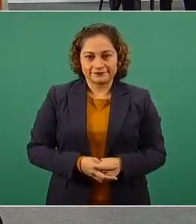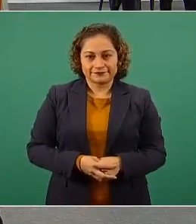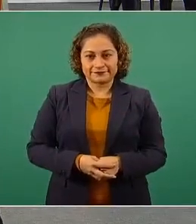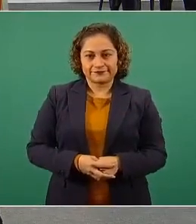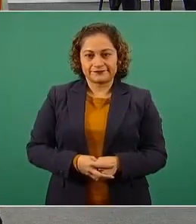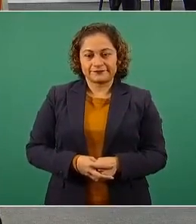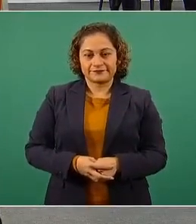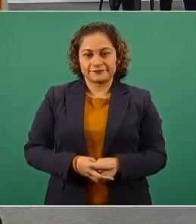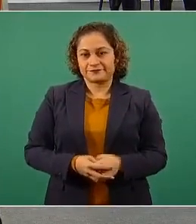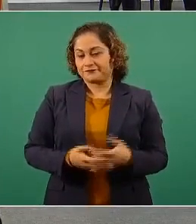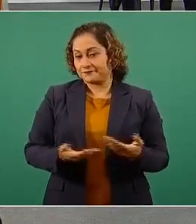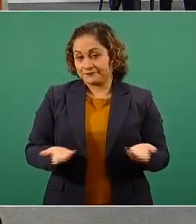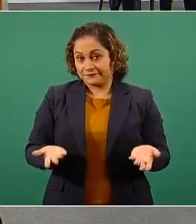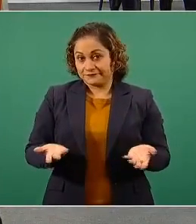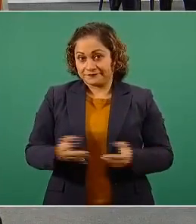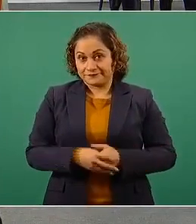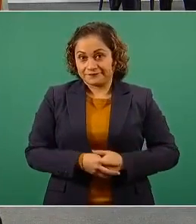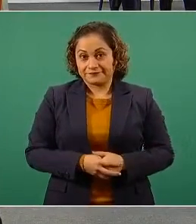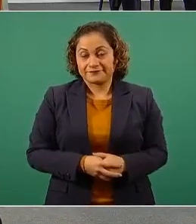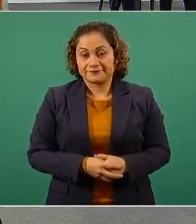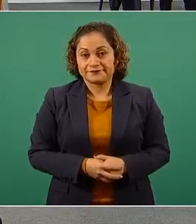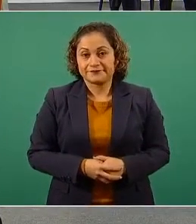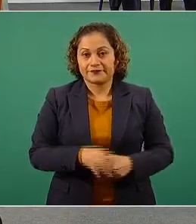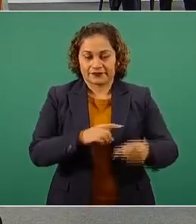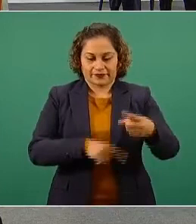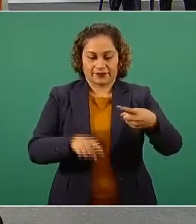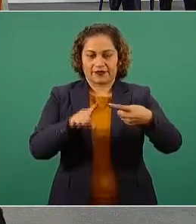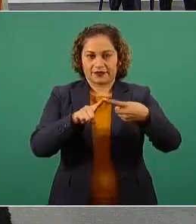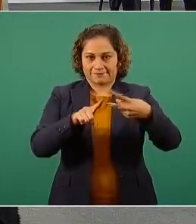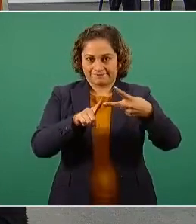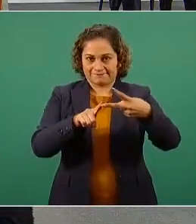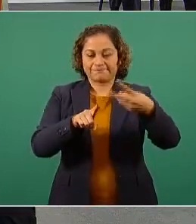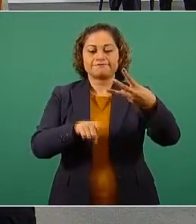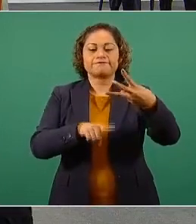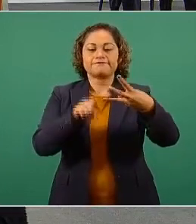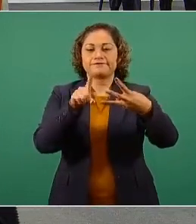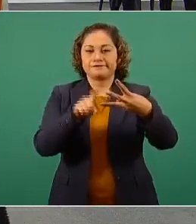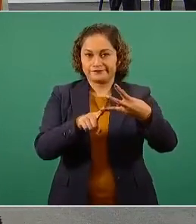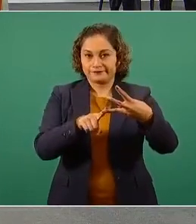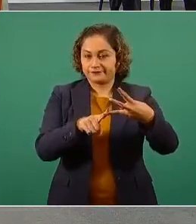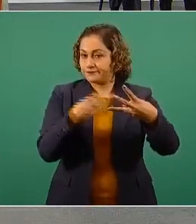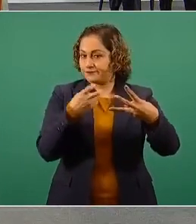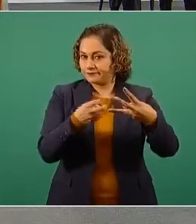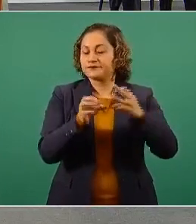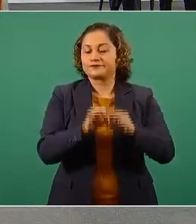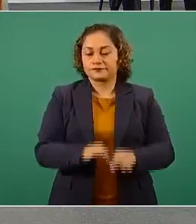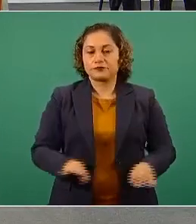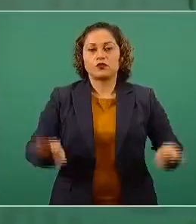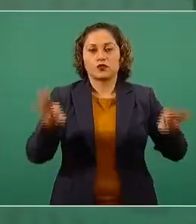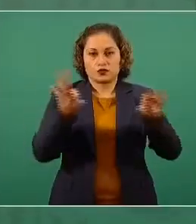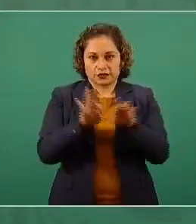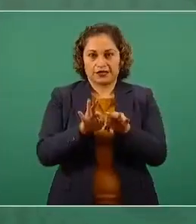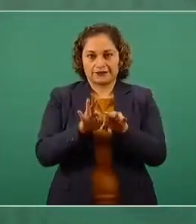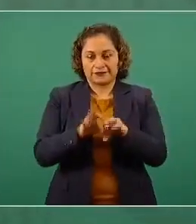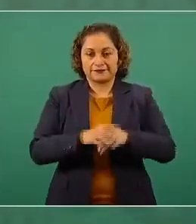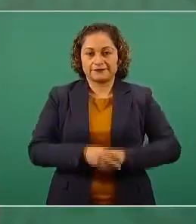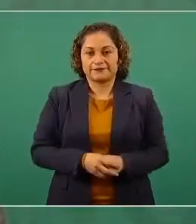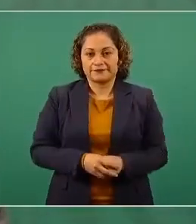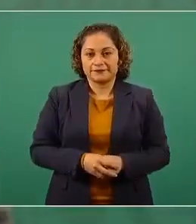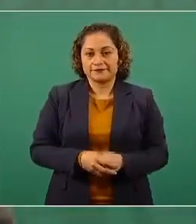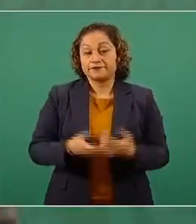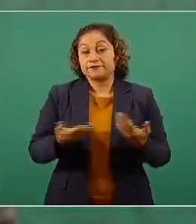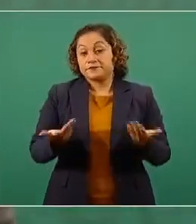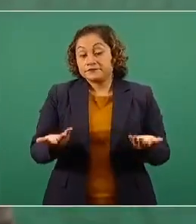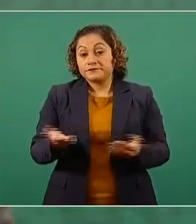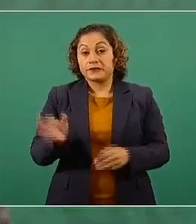y nos están ayudando. Y lo tercero que quiero apuntar, que es muy importante, para aquellos que quieren que se